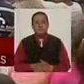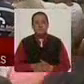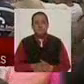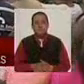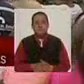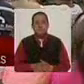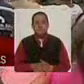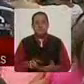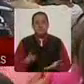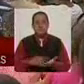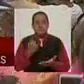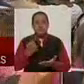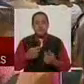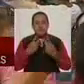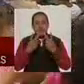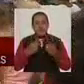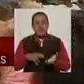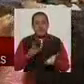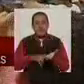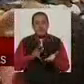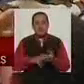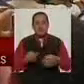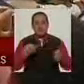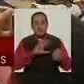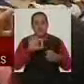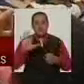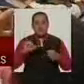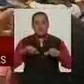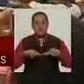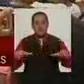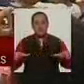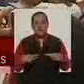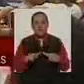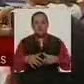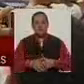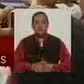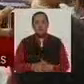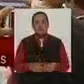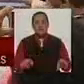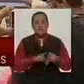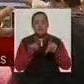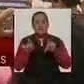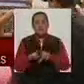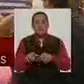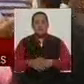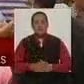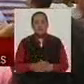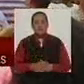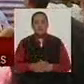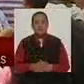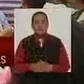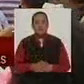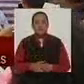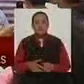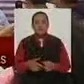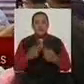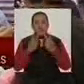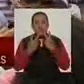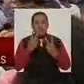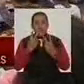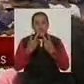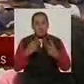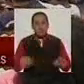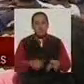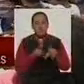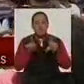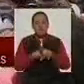vez del programa Pensión 65 a este lugar. De igual forma, se viene registrando